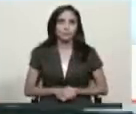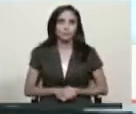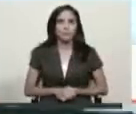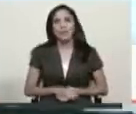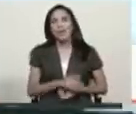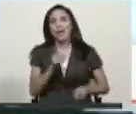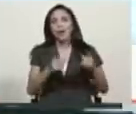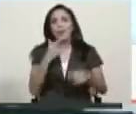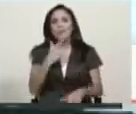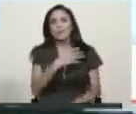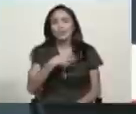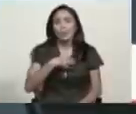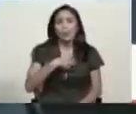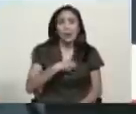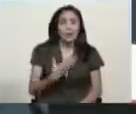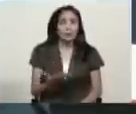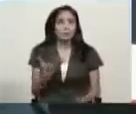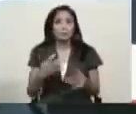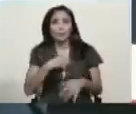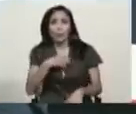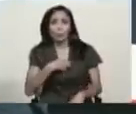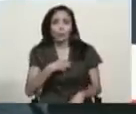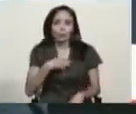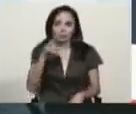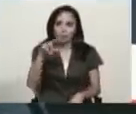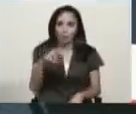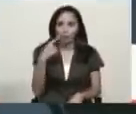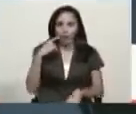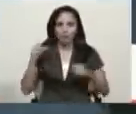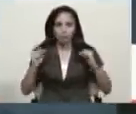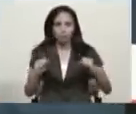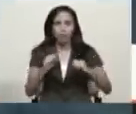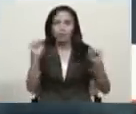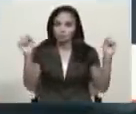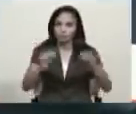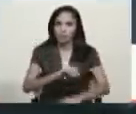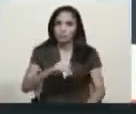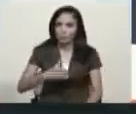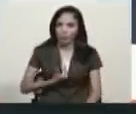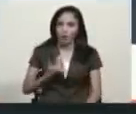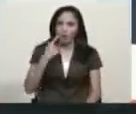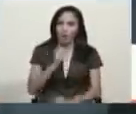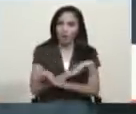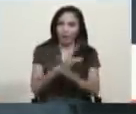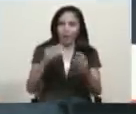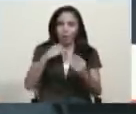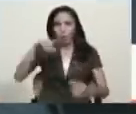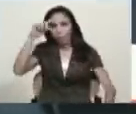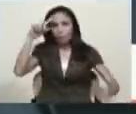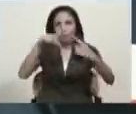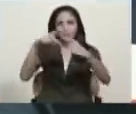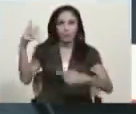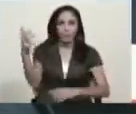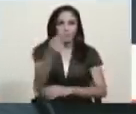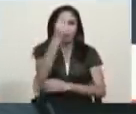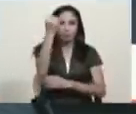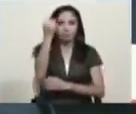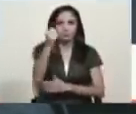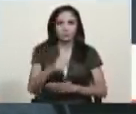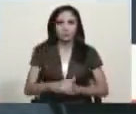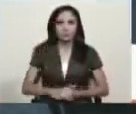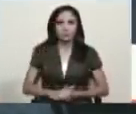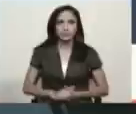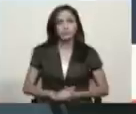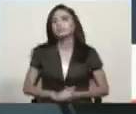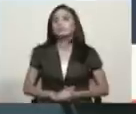se puede. Nunca digamos no se puede. Digamos cómo se puede avanzar hacia el objetivo.